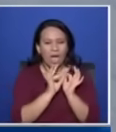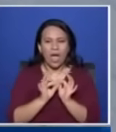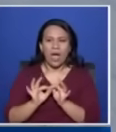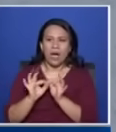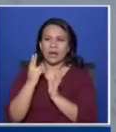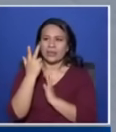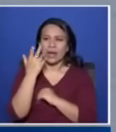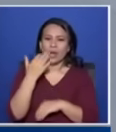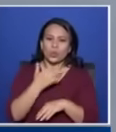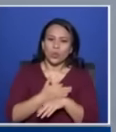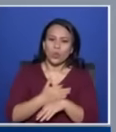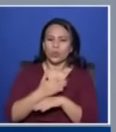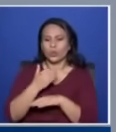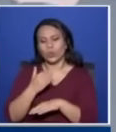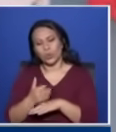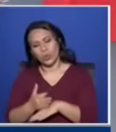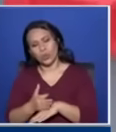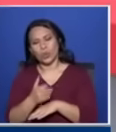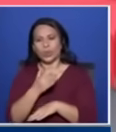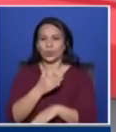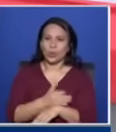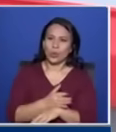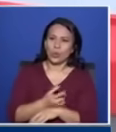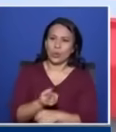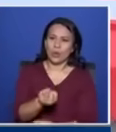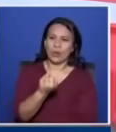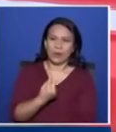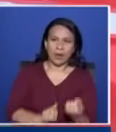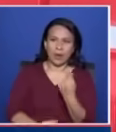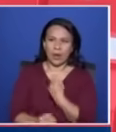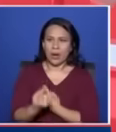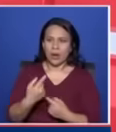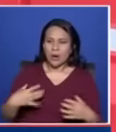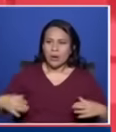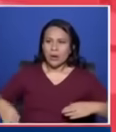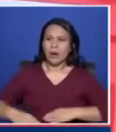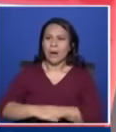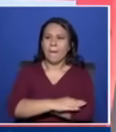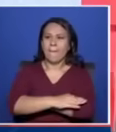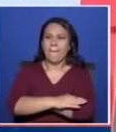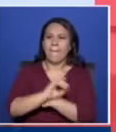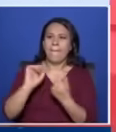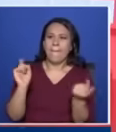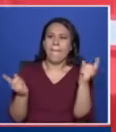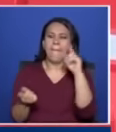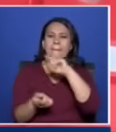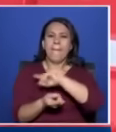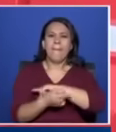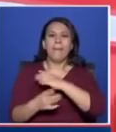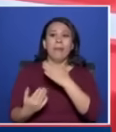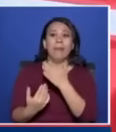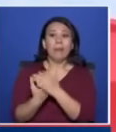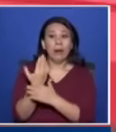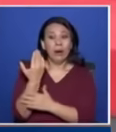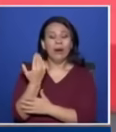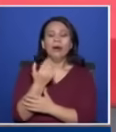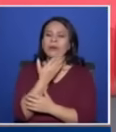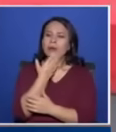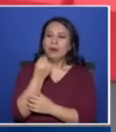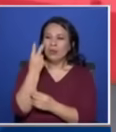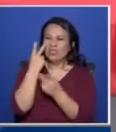3 turnos, donde los obreros realizarán el reemplazo de estas estructuras que,